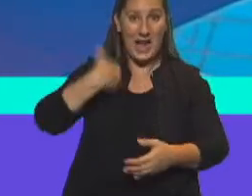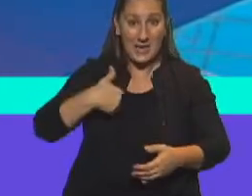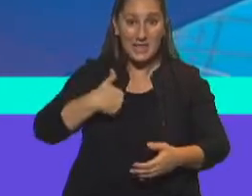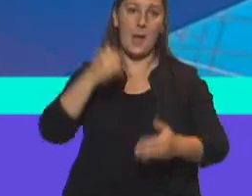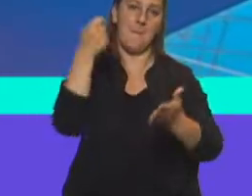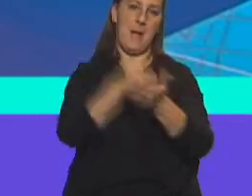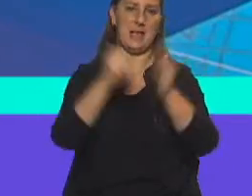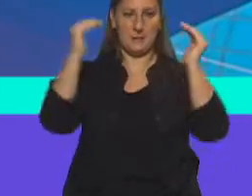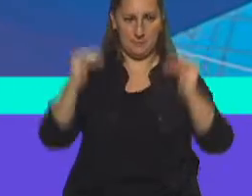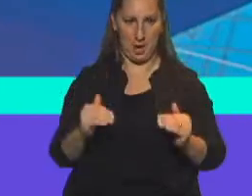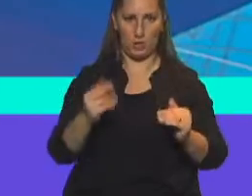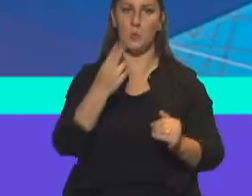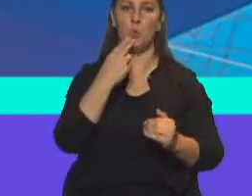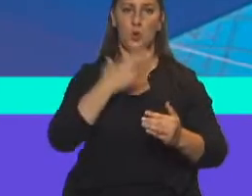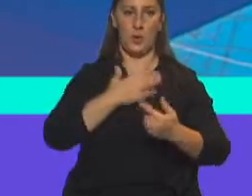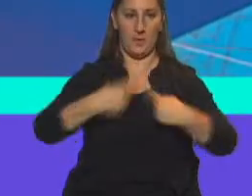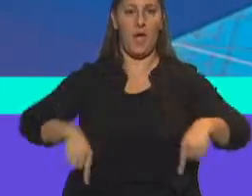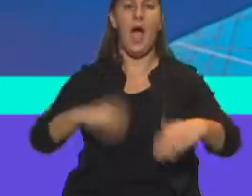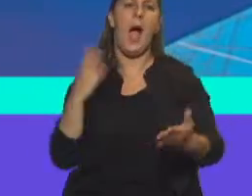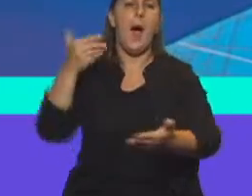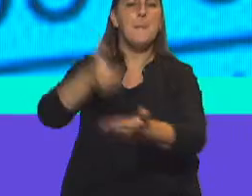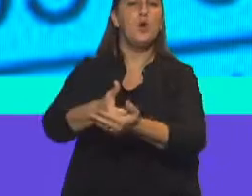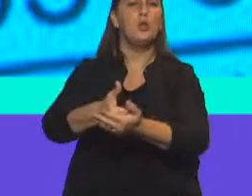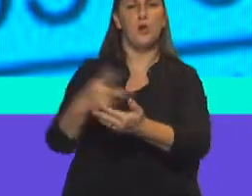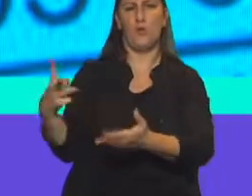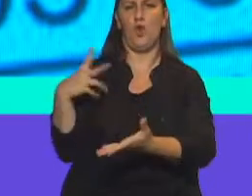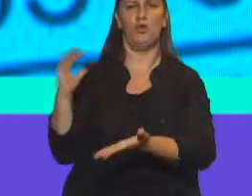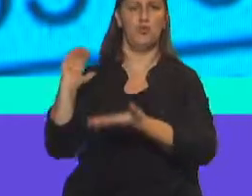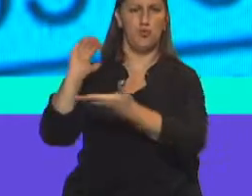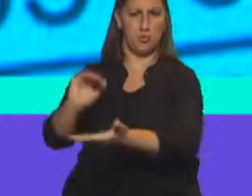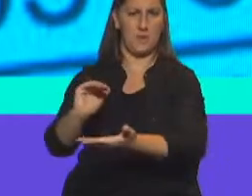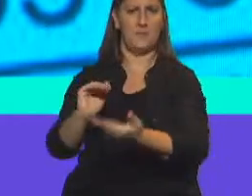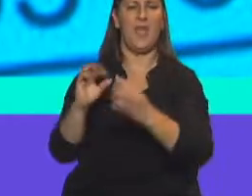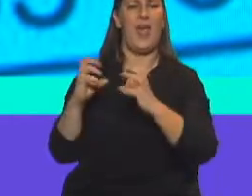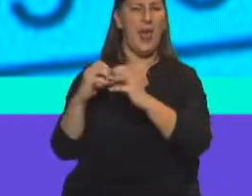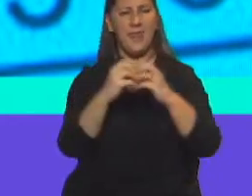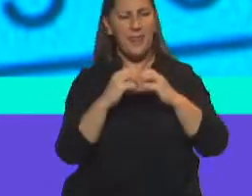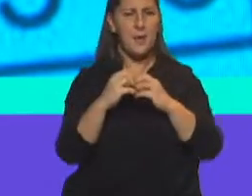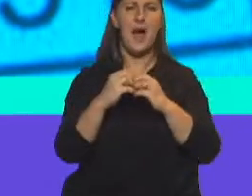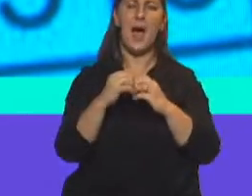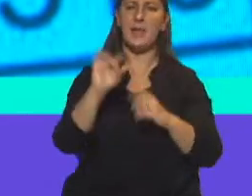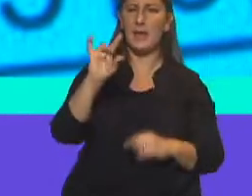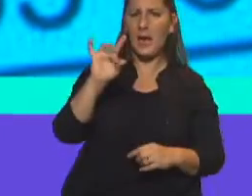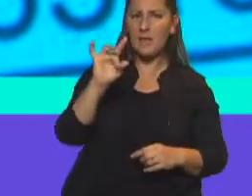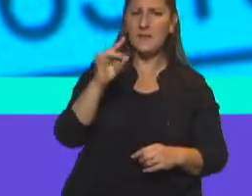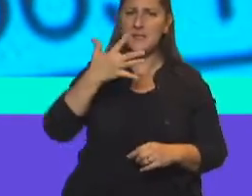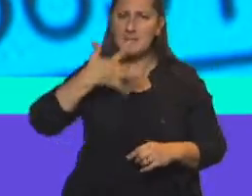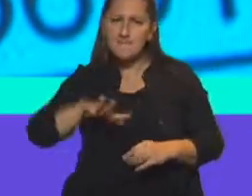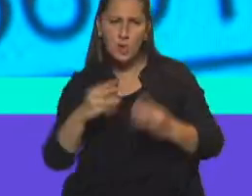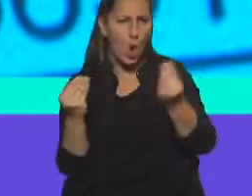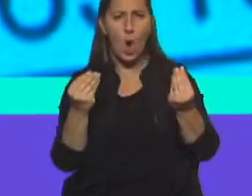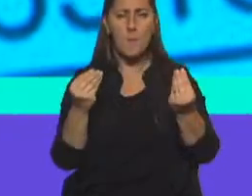bienes personales. Y el aporte de grandes fortunas. Estos debates que son muy abstractos, que quizás son difíciles de asir,